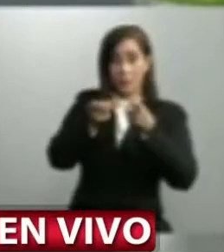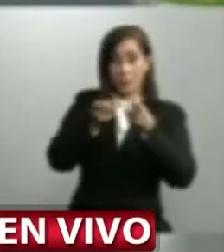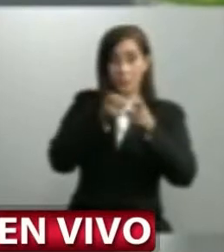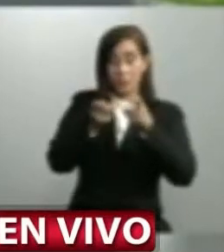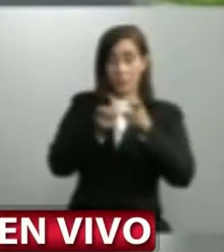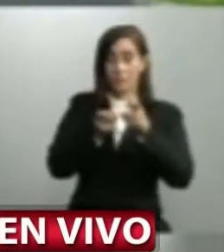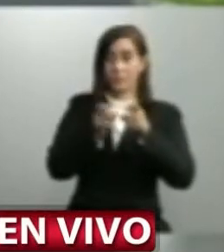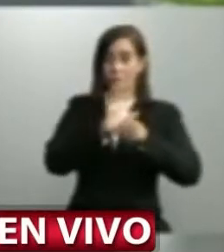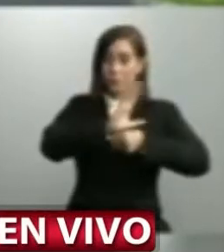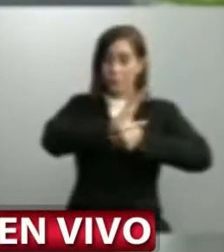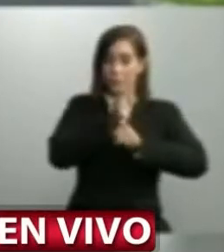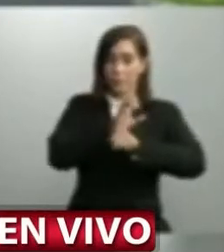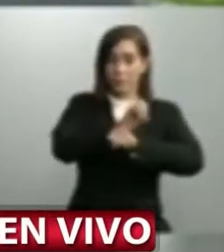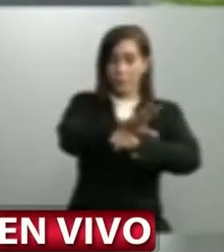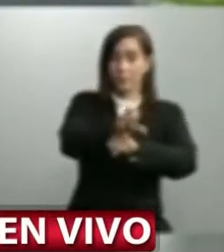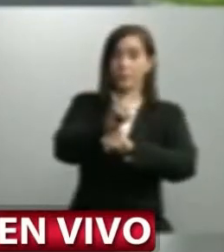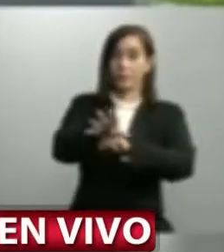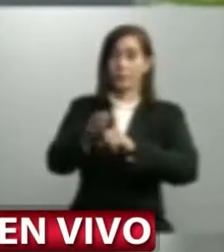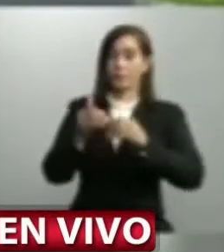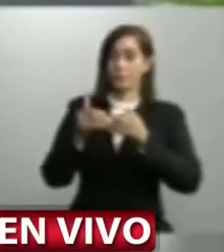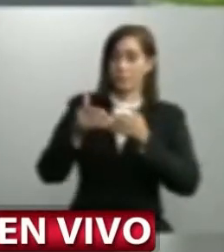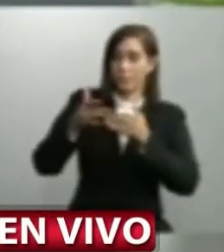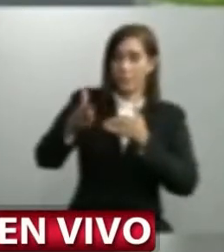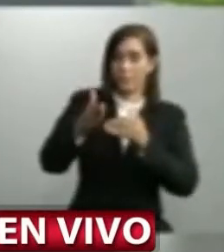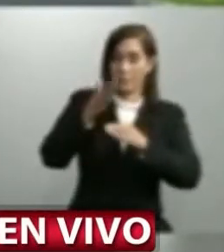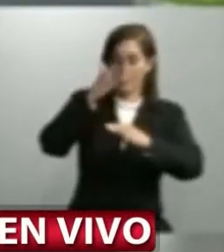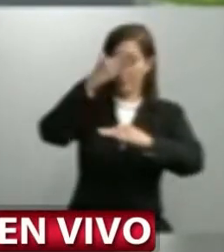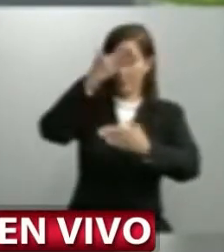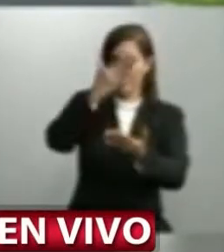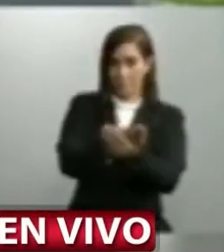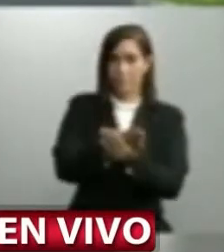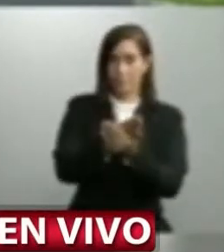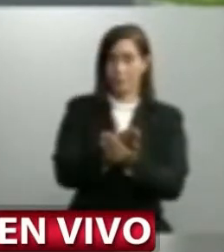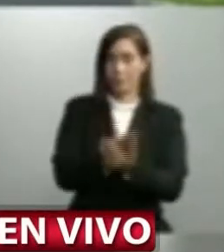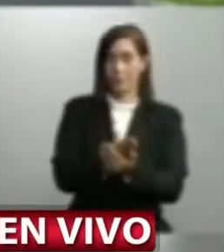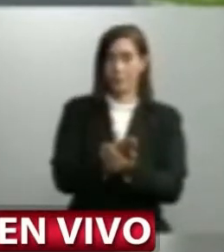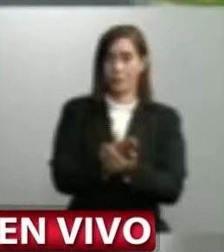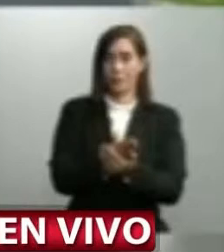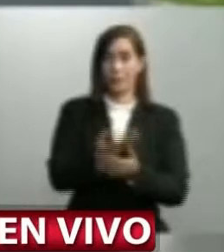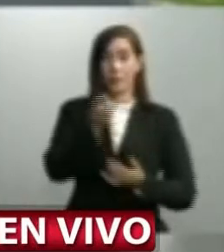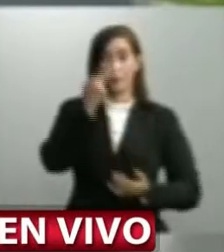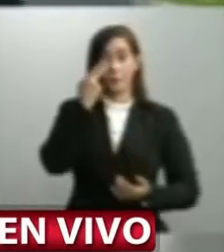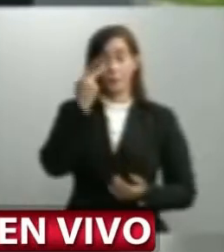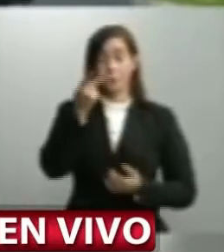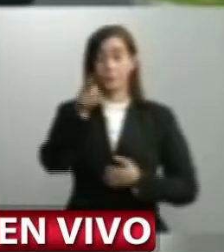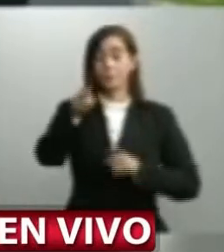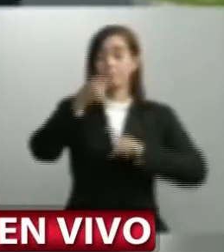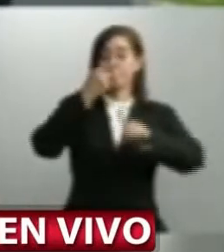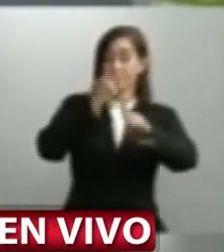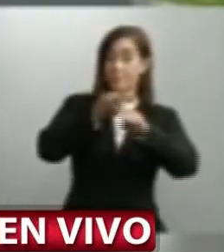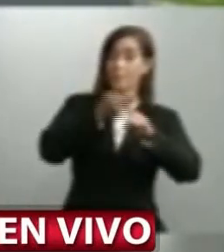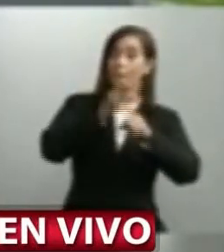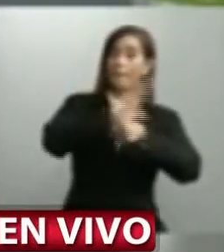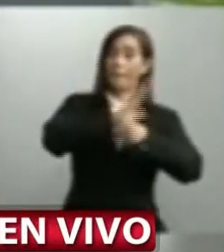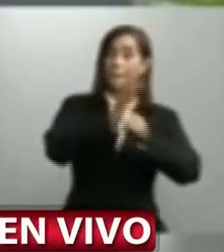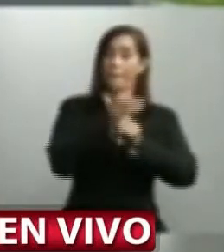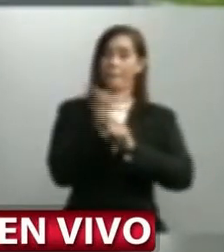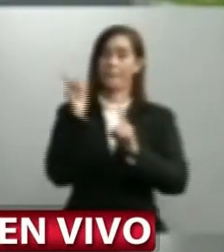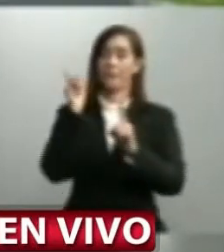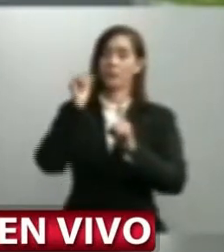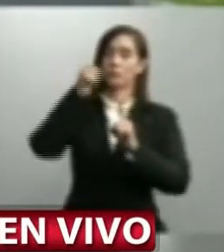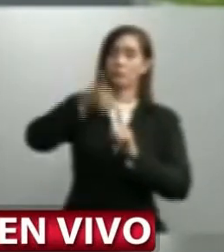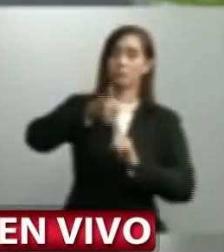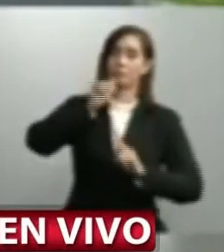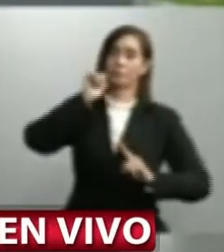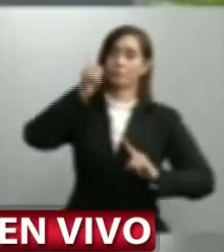no siga el curso que esperamos, que esa positividad que estamos mirando, que viene día